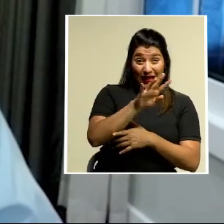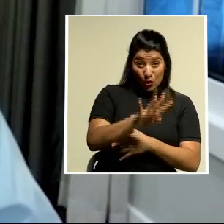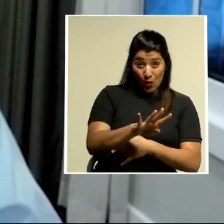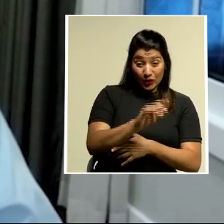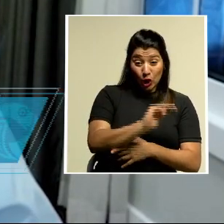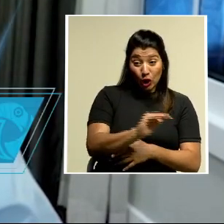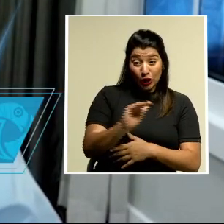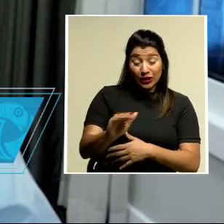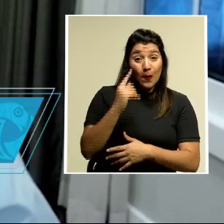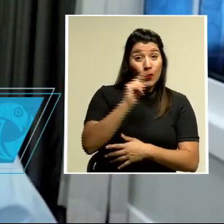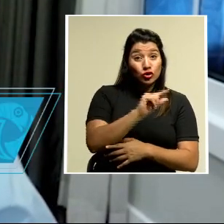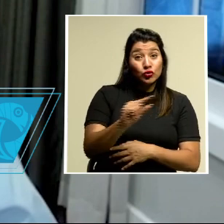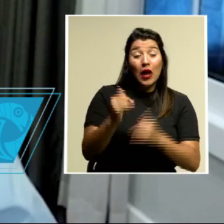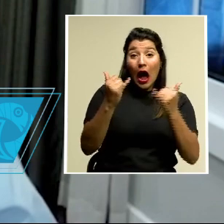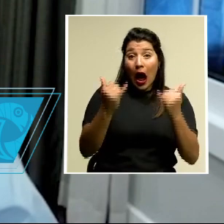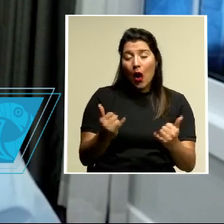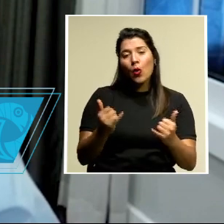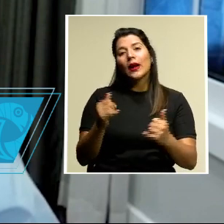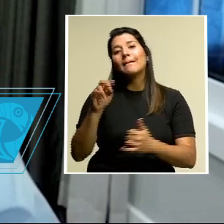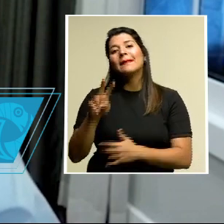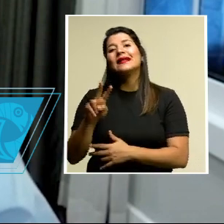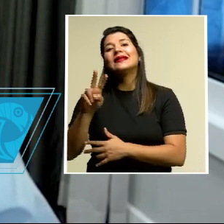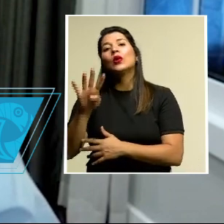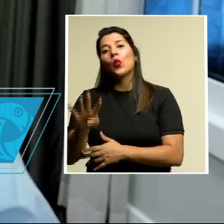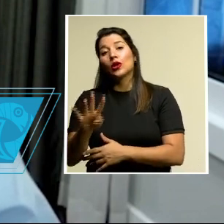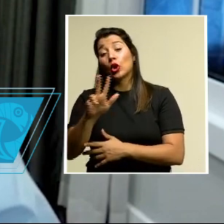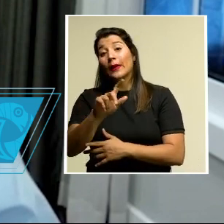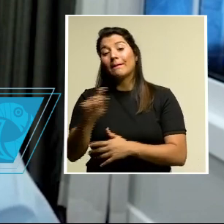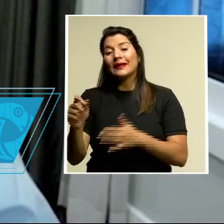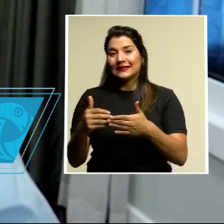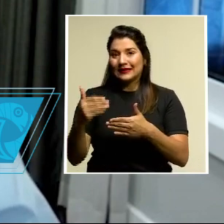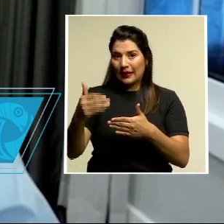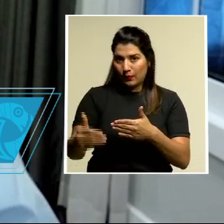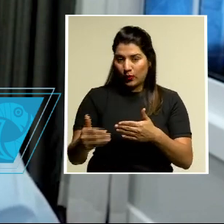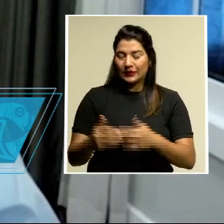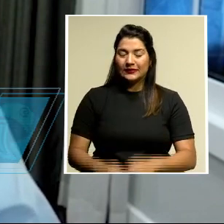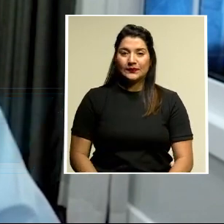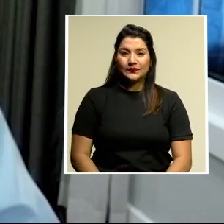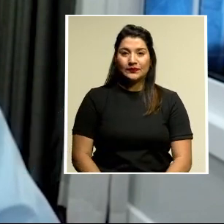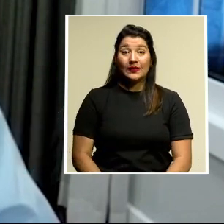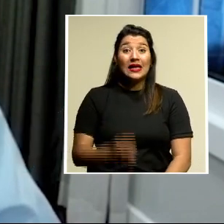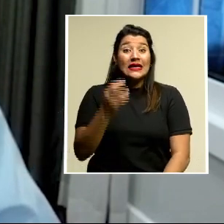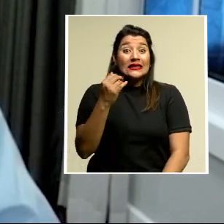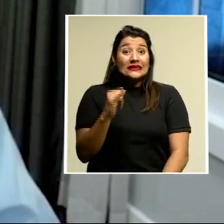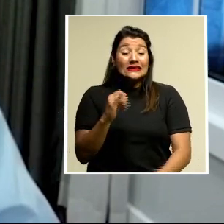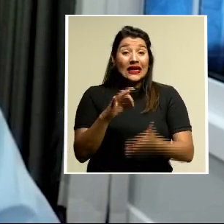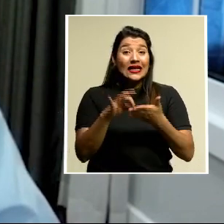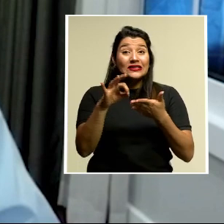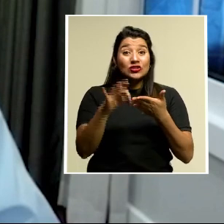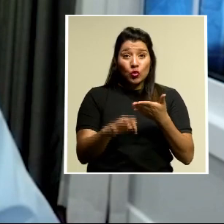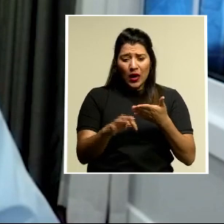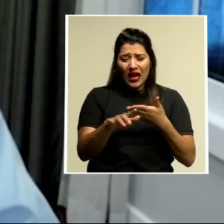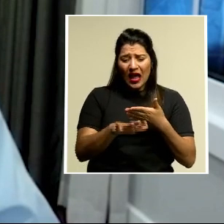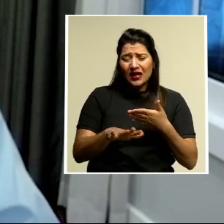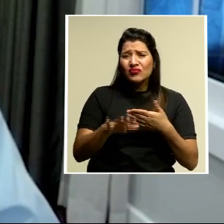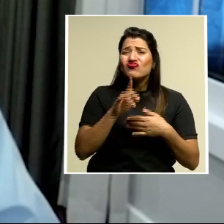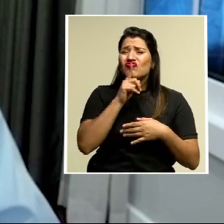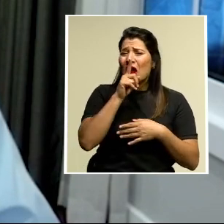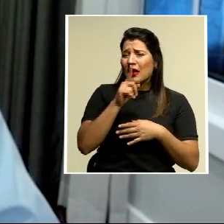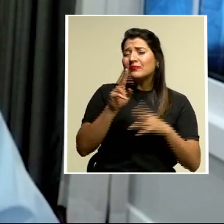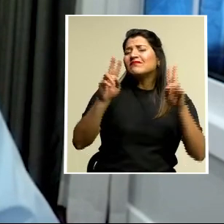24 3 meses después. Análogamente, Si las escuelas fueran lugares peligrosos